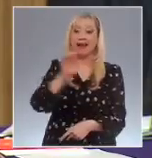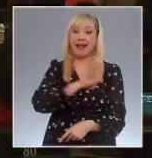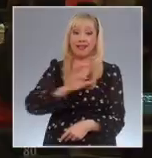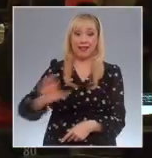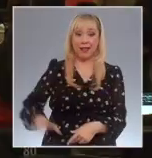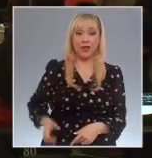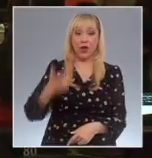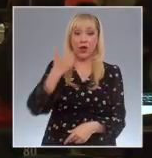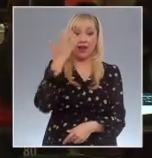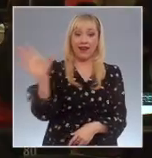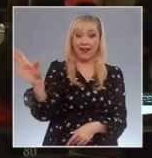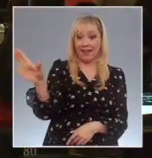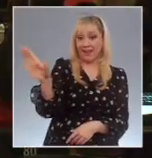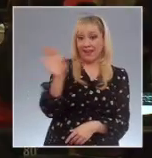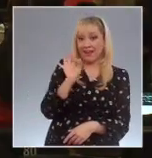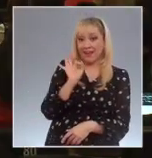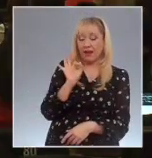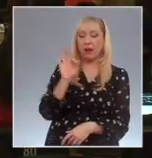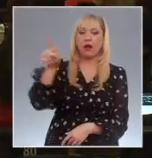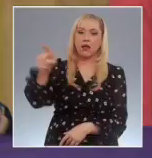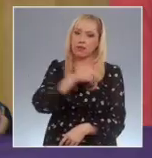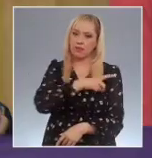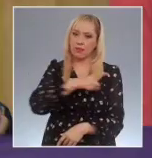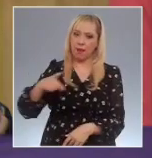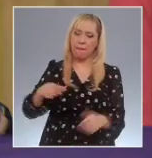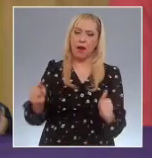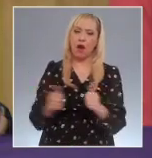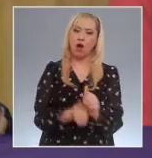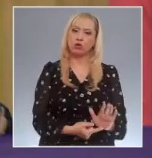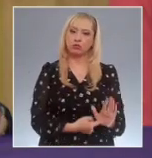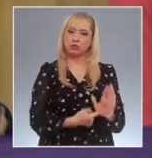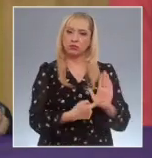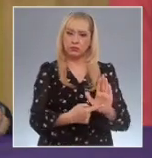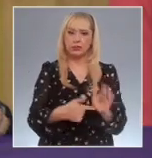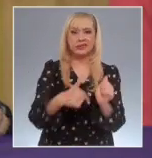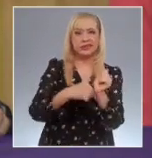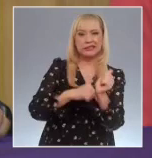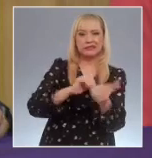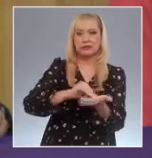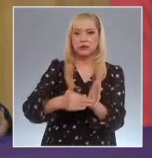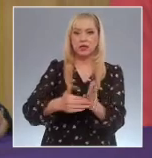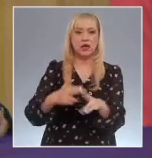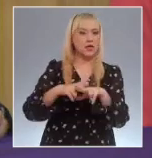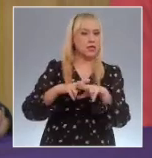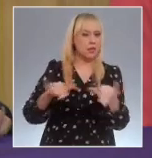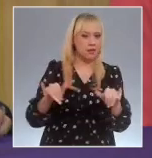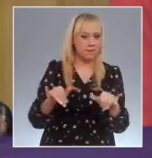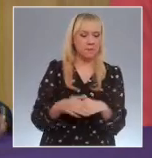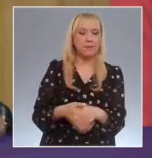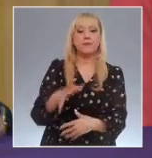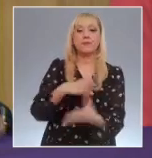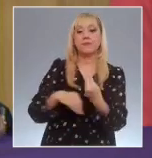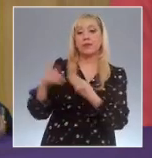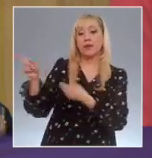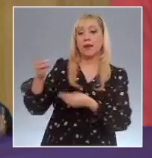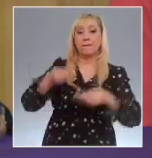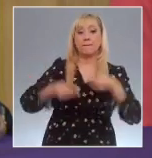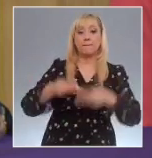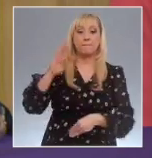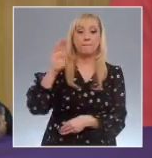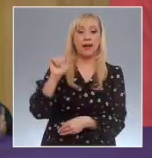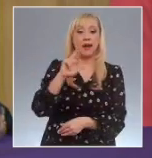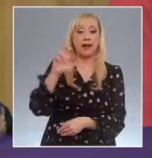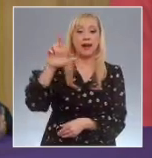probidad. Por su parte, el magistrado de la Sala Superior, Felipe Fuentes Barrera, indicó que el Tribunal Electoral es un